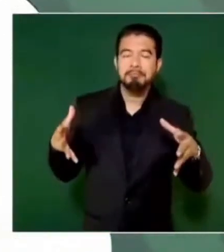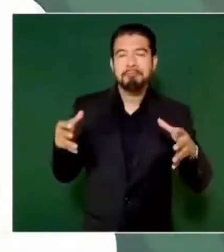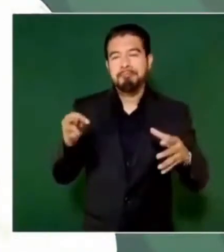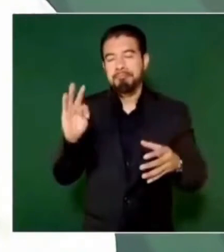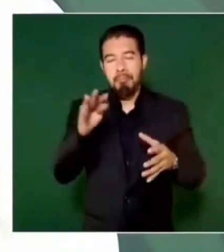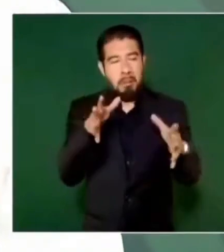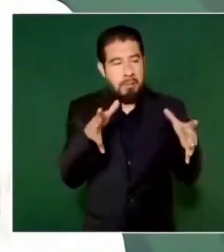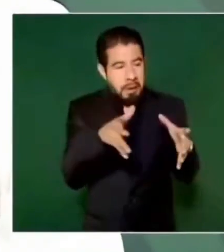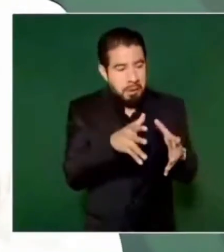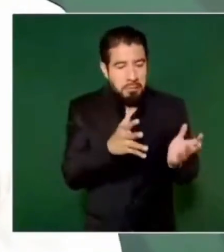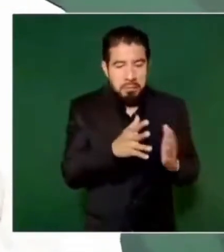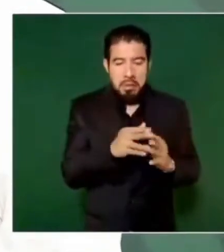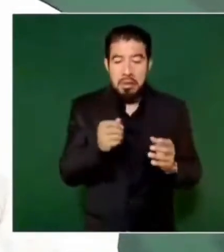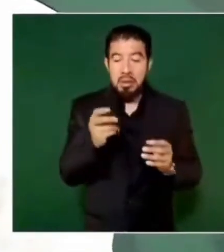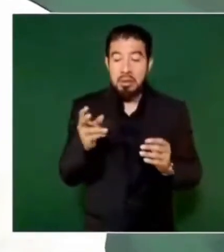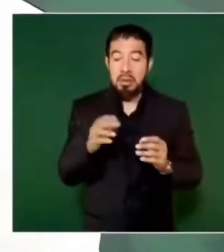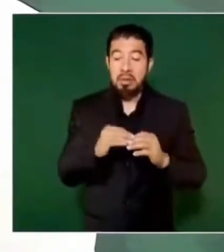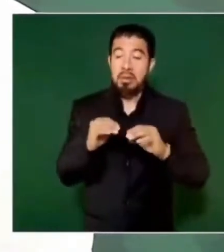se sabe más